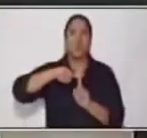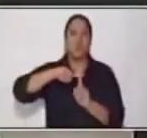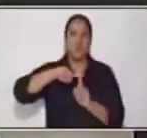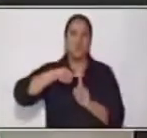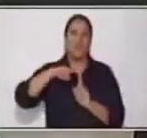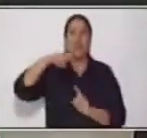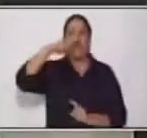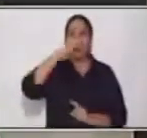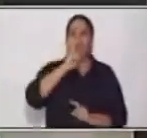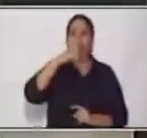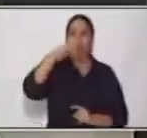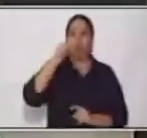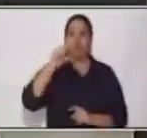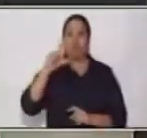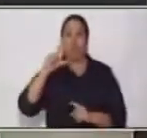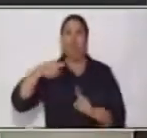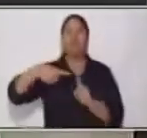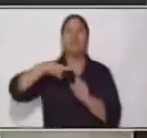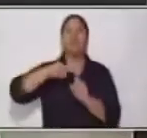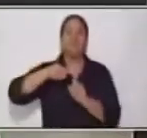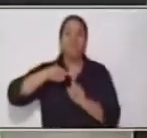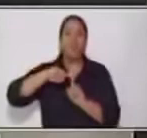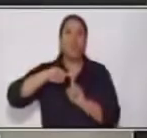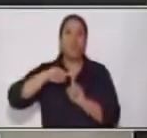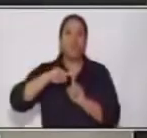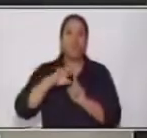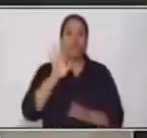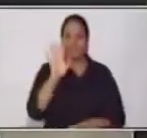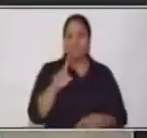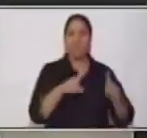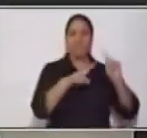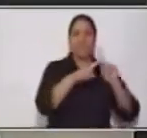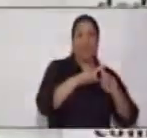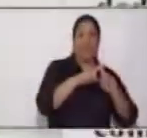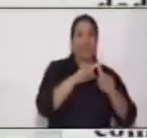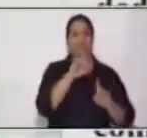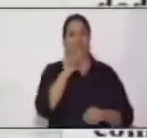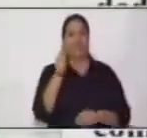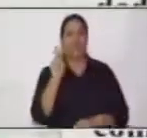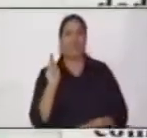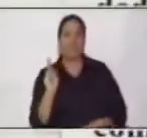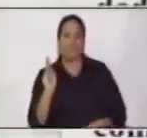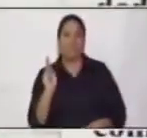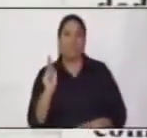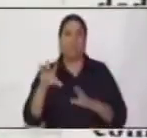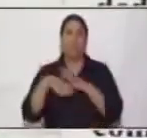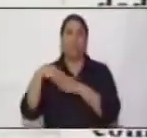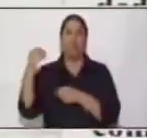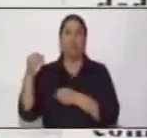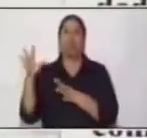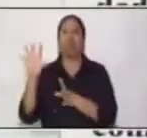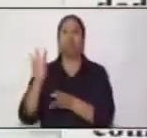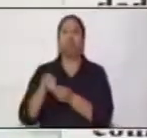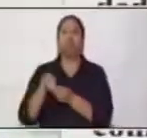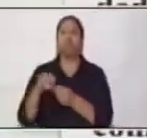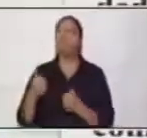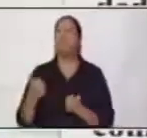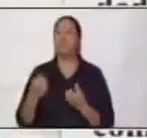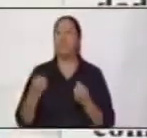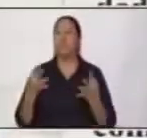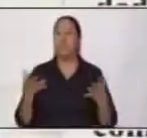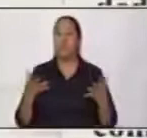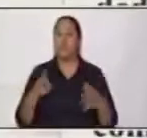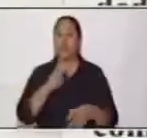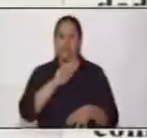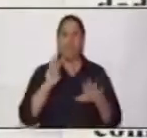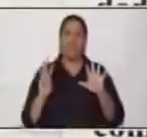que no sabemos cuáles son. Por eso X y Y, vamos a nombrarlos nosotros. Y ese total, o sea, esa suma hacen 28.